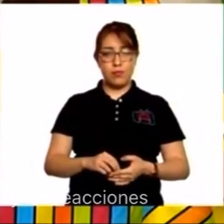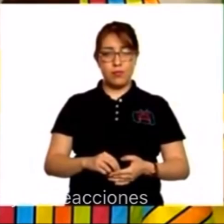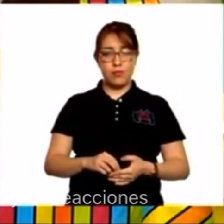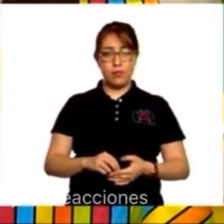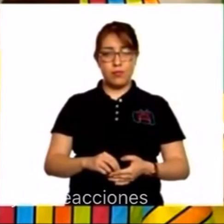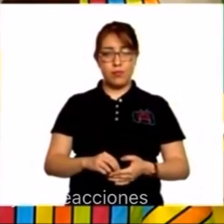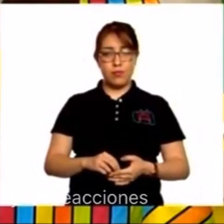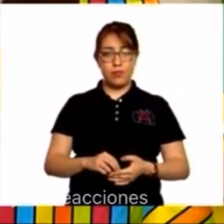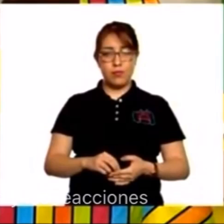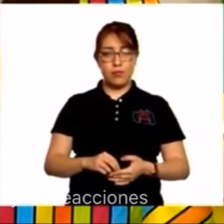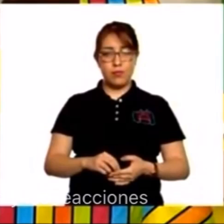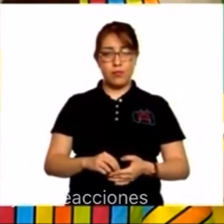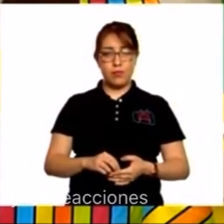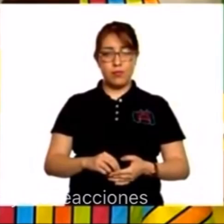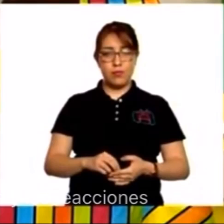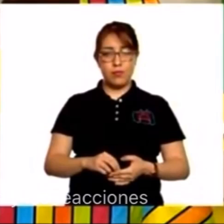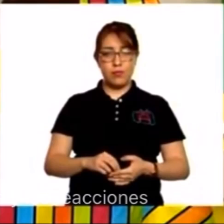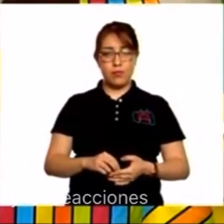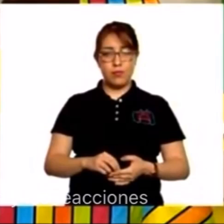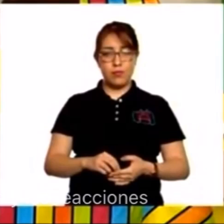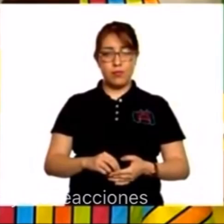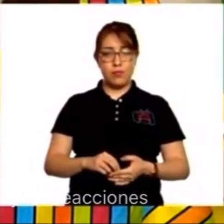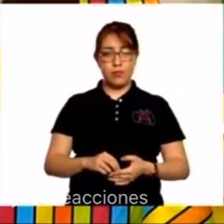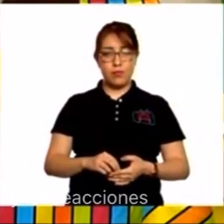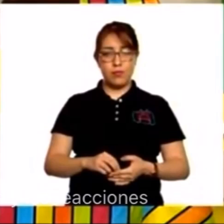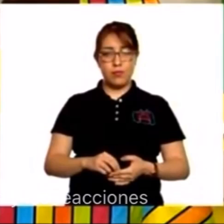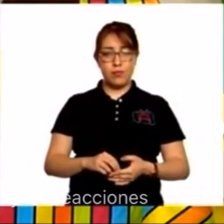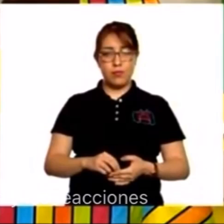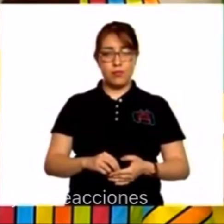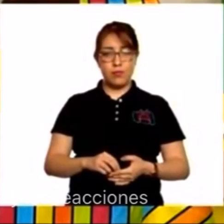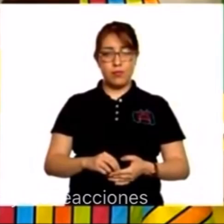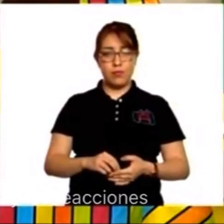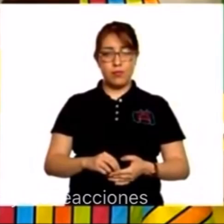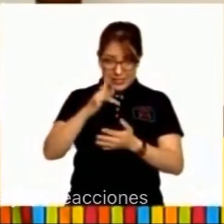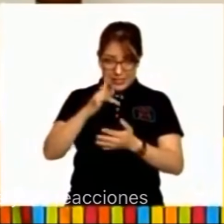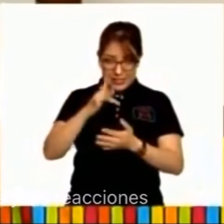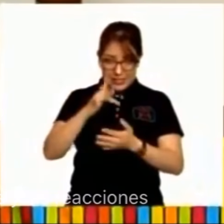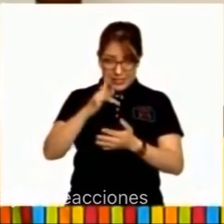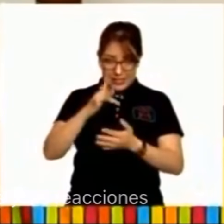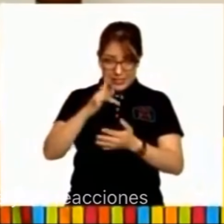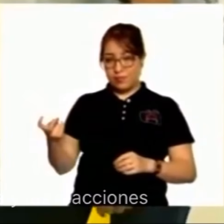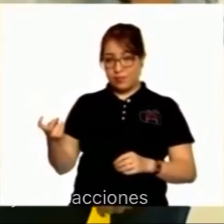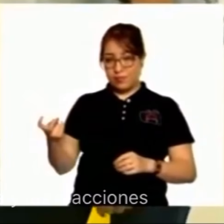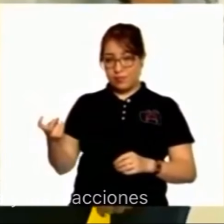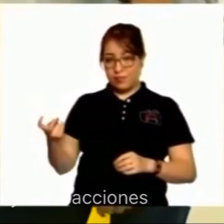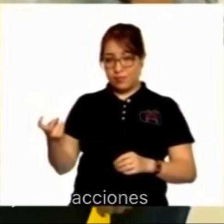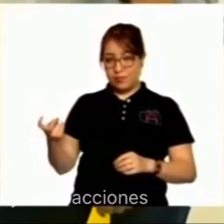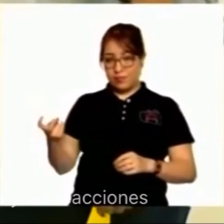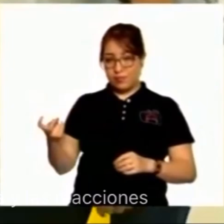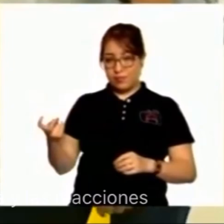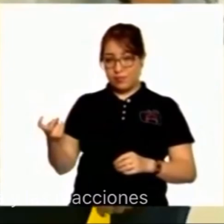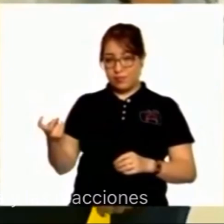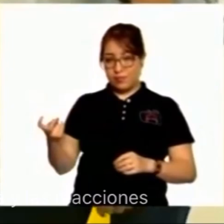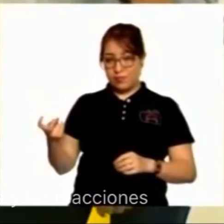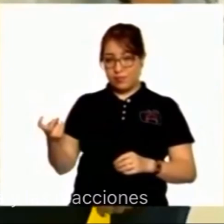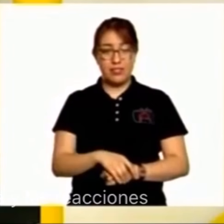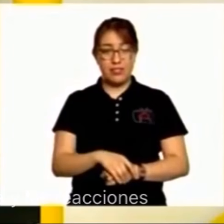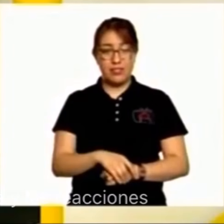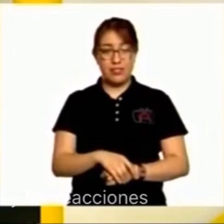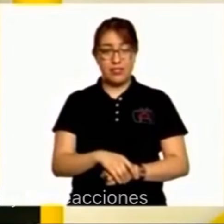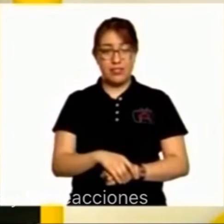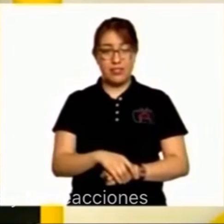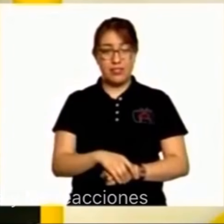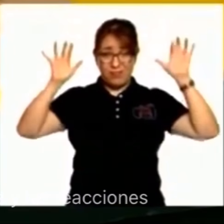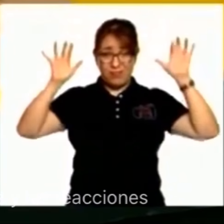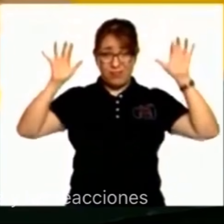perforaciones Combinen la sombra negra con la luz que se cuela en las perforaciones Podemos hacer títeres de todo tipo y pantallas